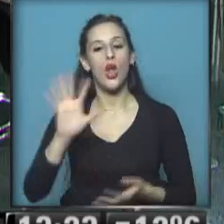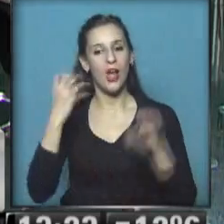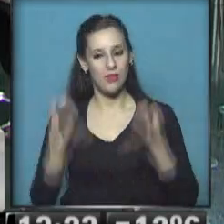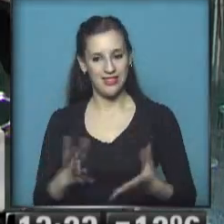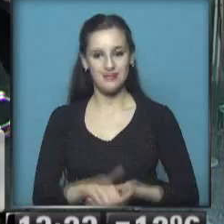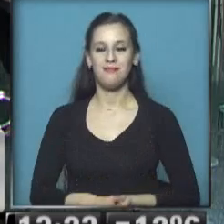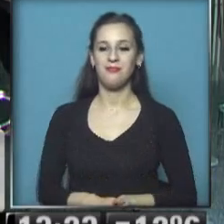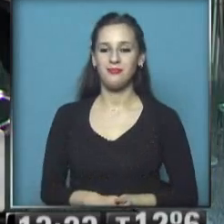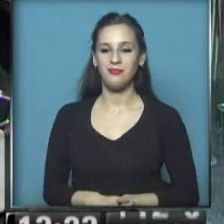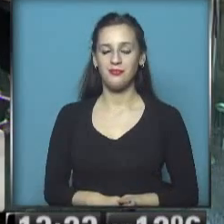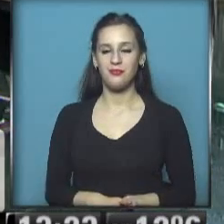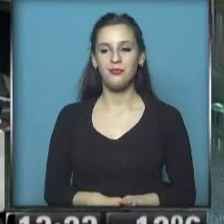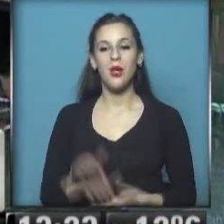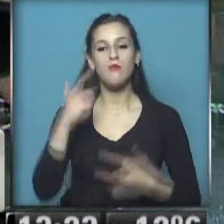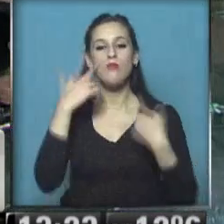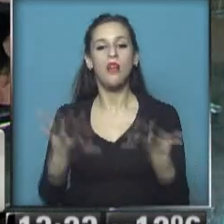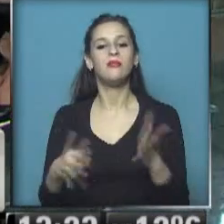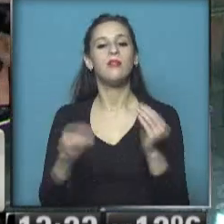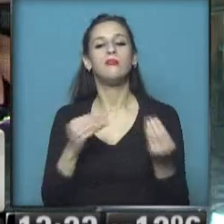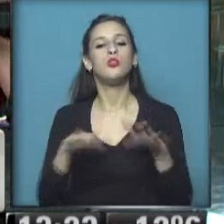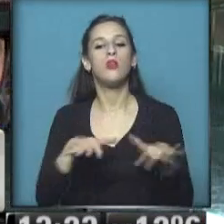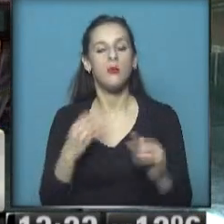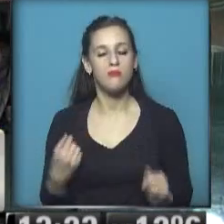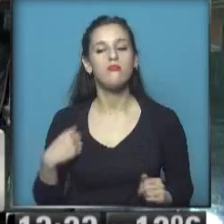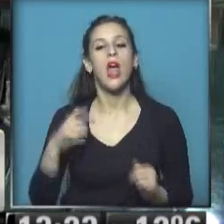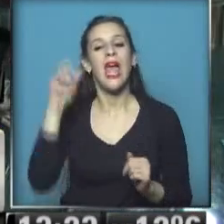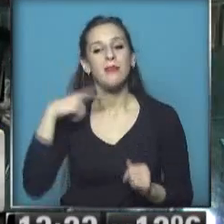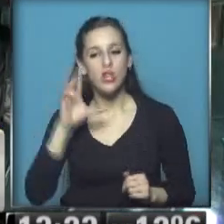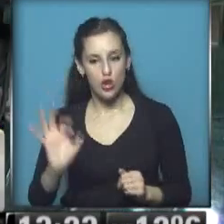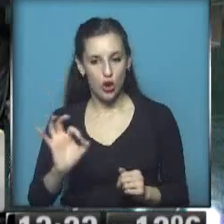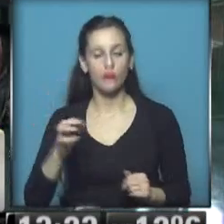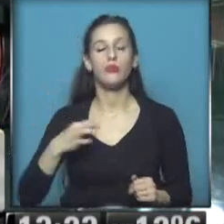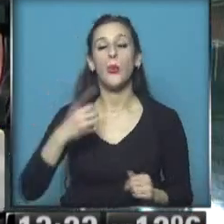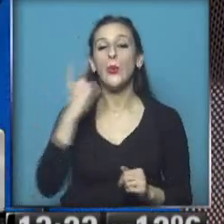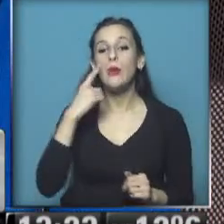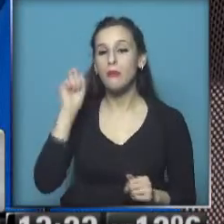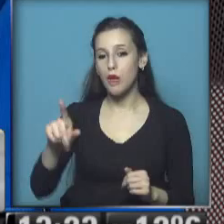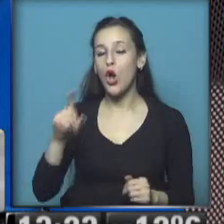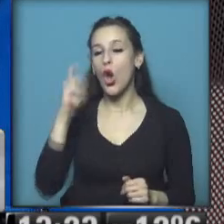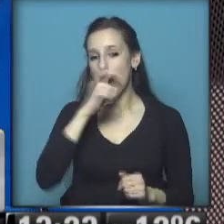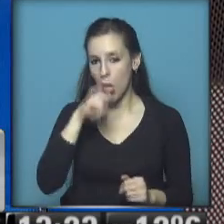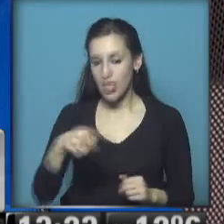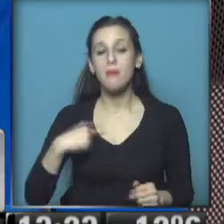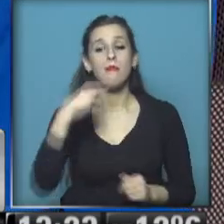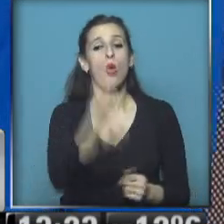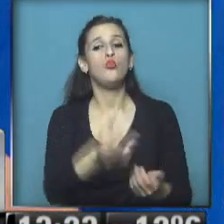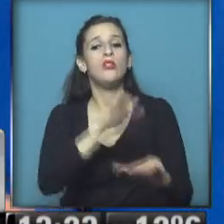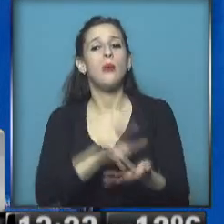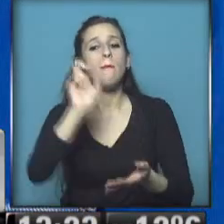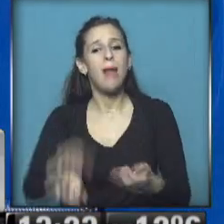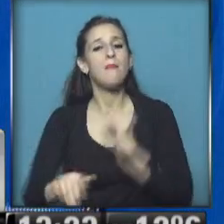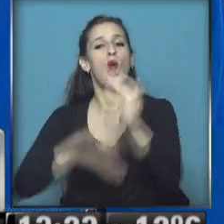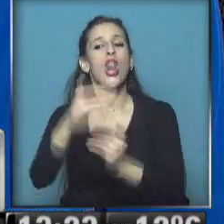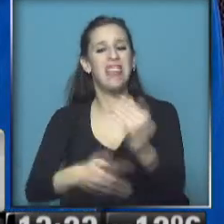empezamos con los casos rapidito verdad vídeo perrotta es de goya de la provincia de corrientes consultas por el plan progresar cuenta que ya